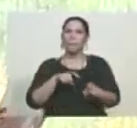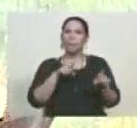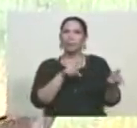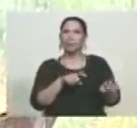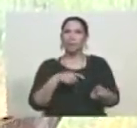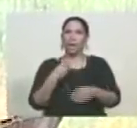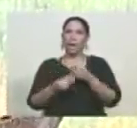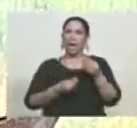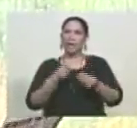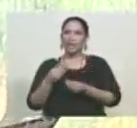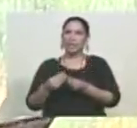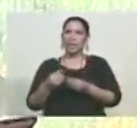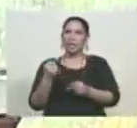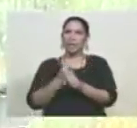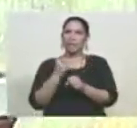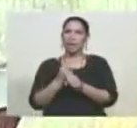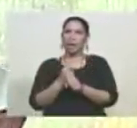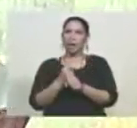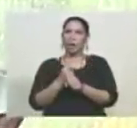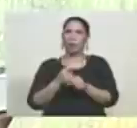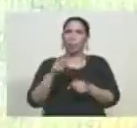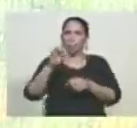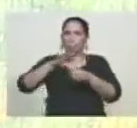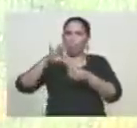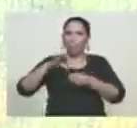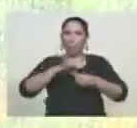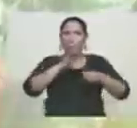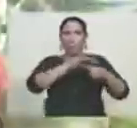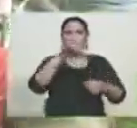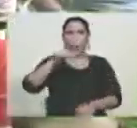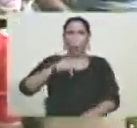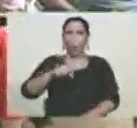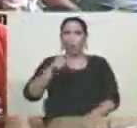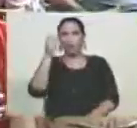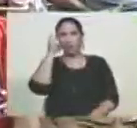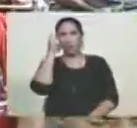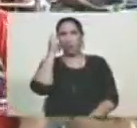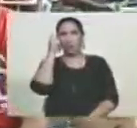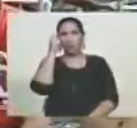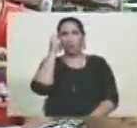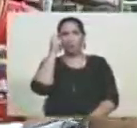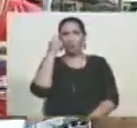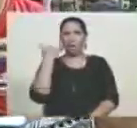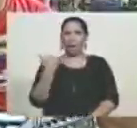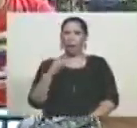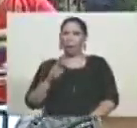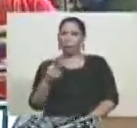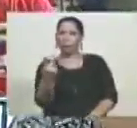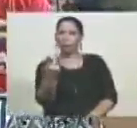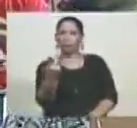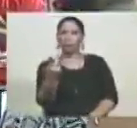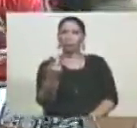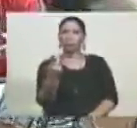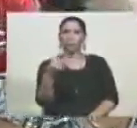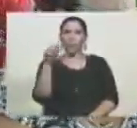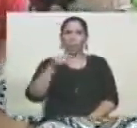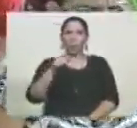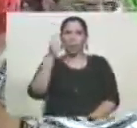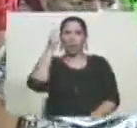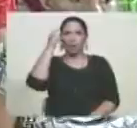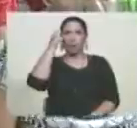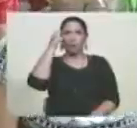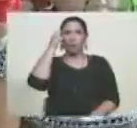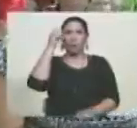y hacer su conuco. Pues bien, hoy en día resultó ser que es al revés, camarada Luis Soteldo. Hoy en día entonces se